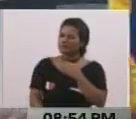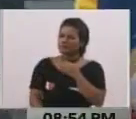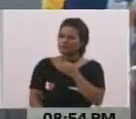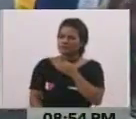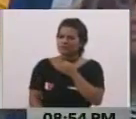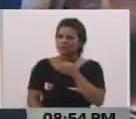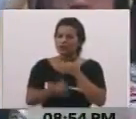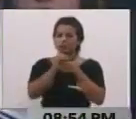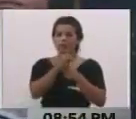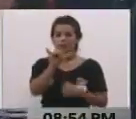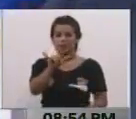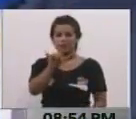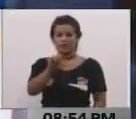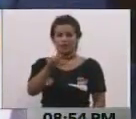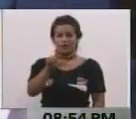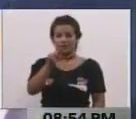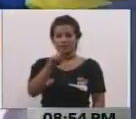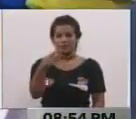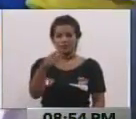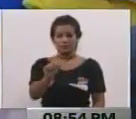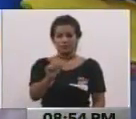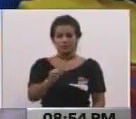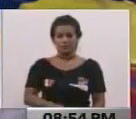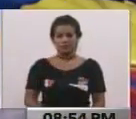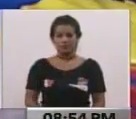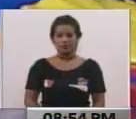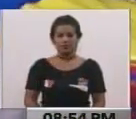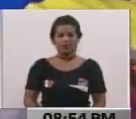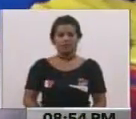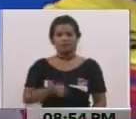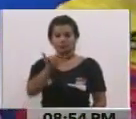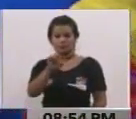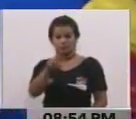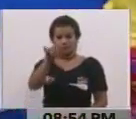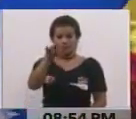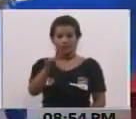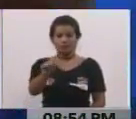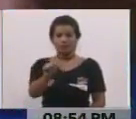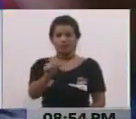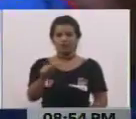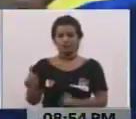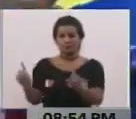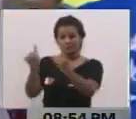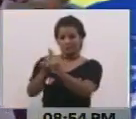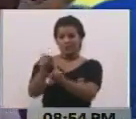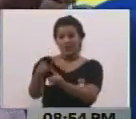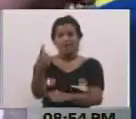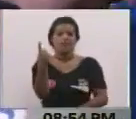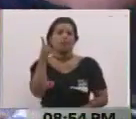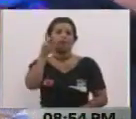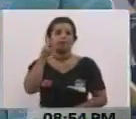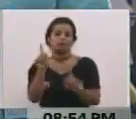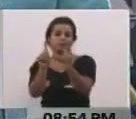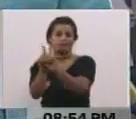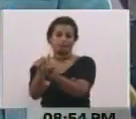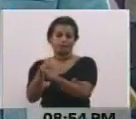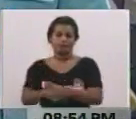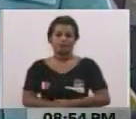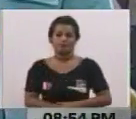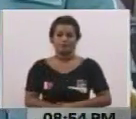¿Cómo? Yerilda Zapata. Yerilda. Que sepa realmente lo que es. Yerilda. Yulimar y Yerilda. Todo por la Y. Por la Y. Yerilda,